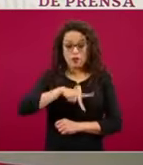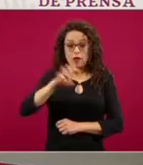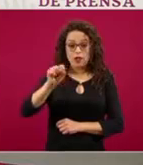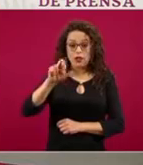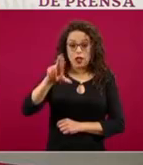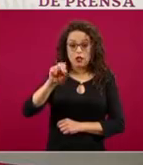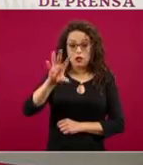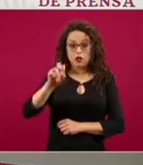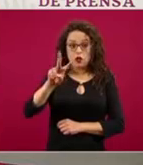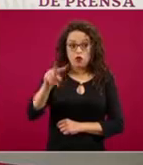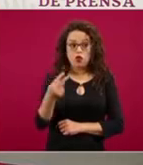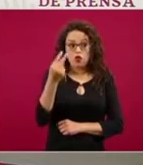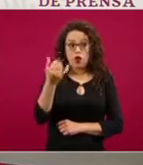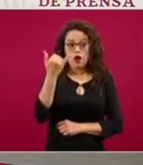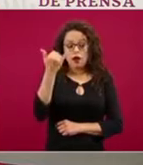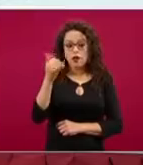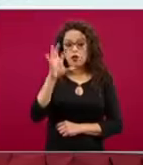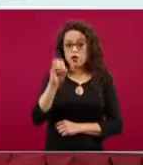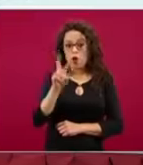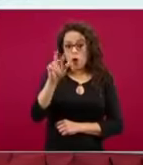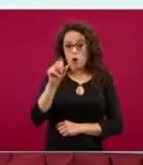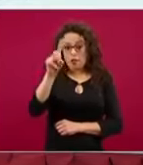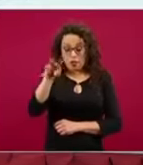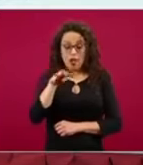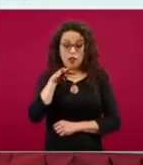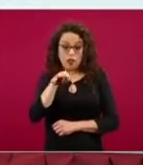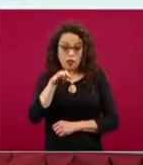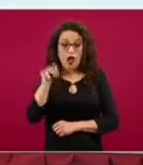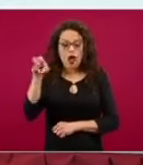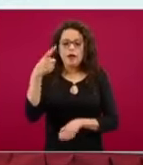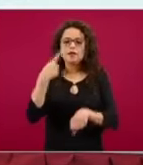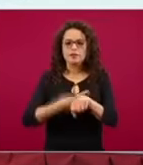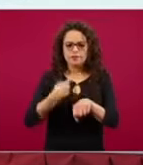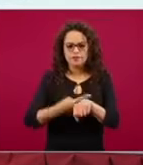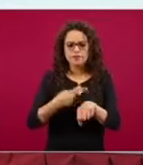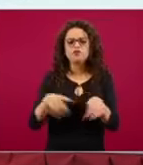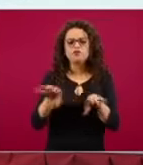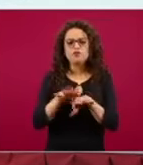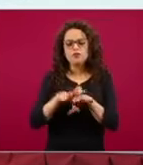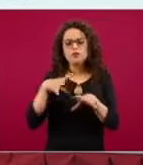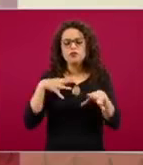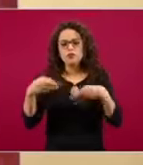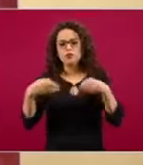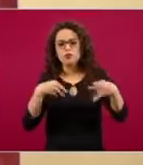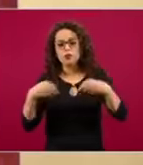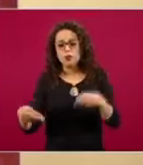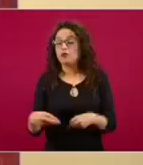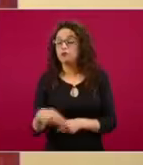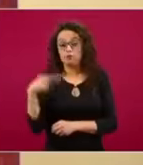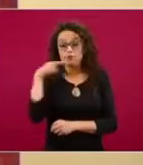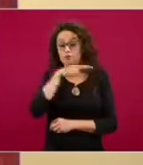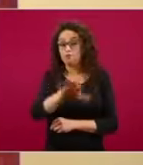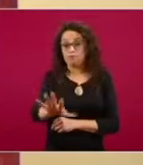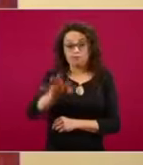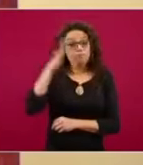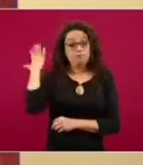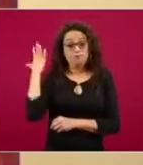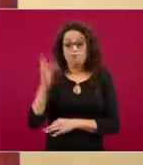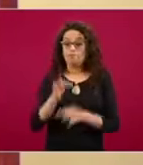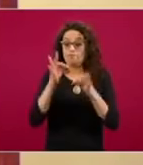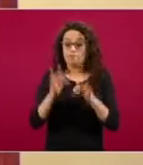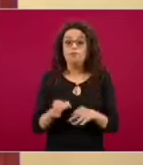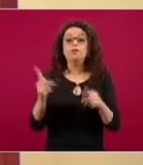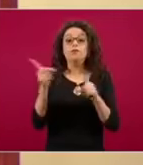tanto COVID-19 es una enfermedad que se transmite de manera bastante eficiente y muy rápida dentro de